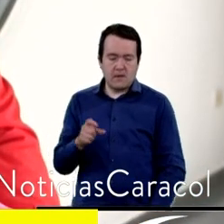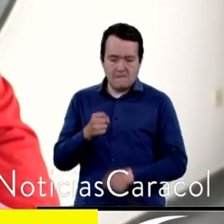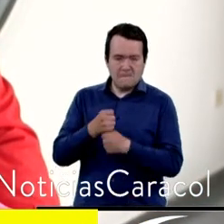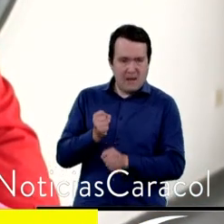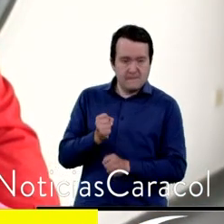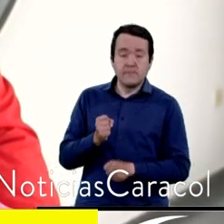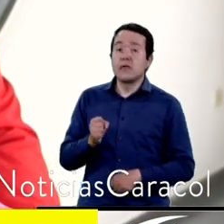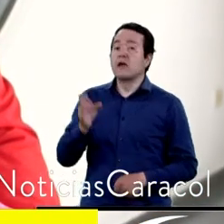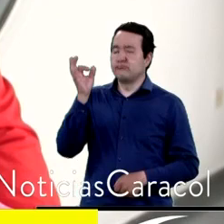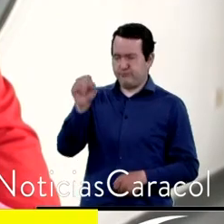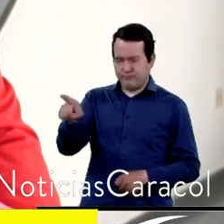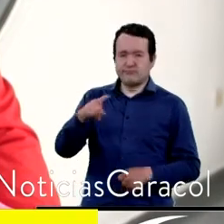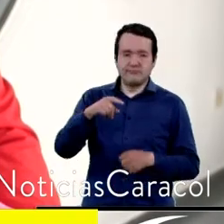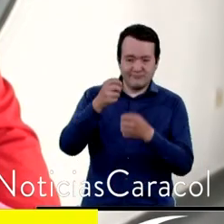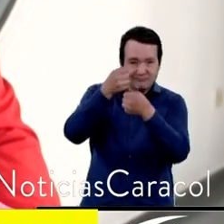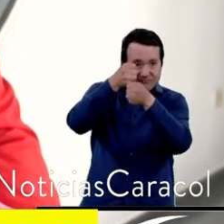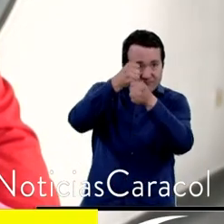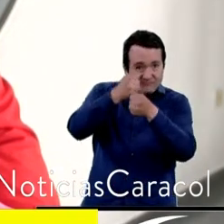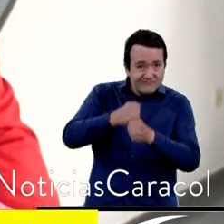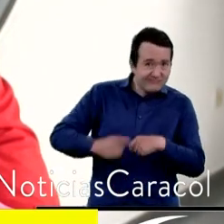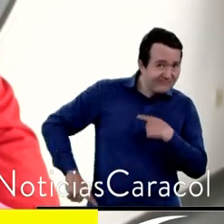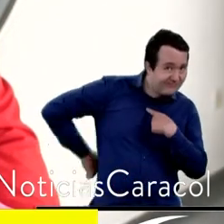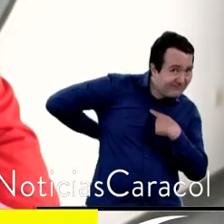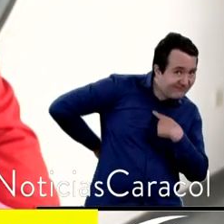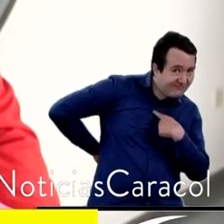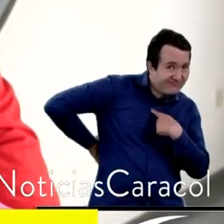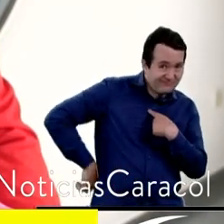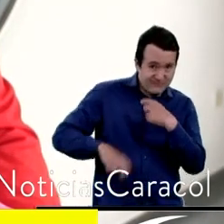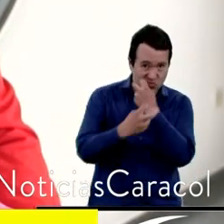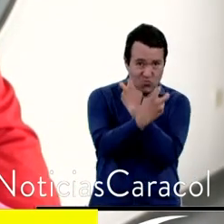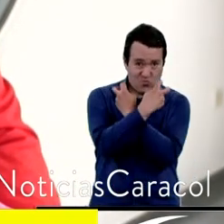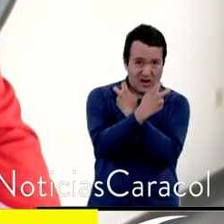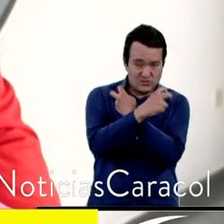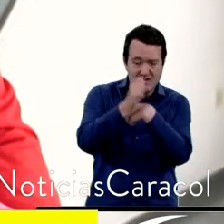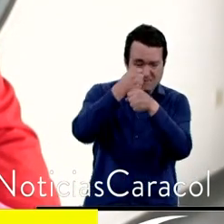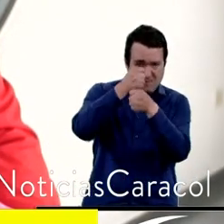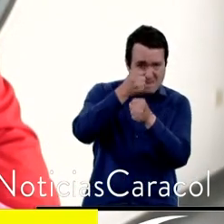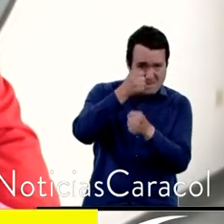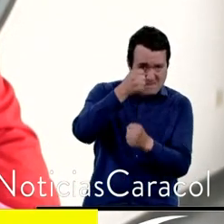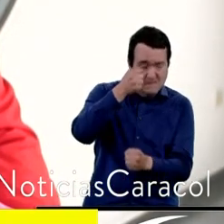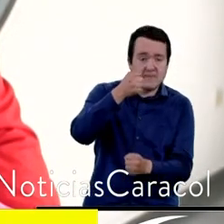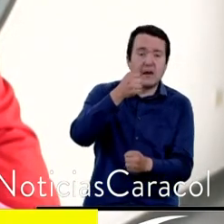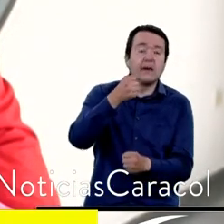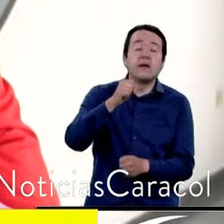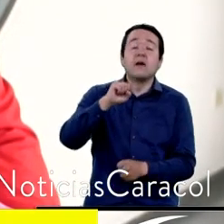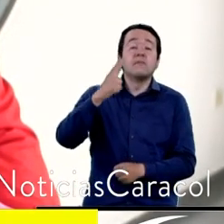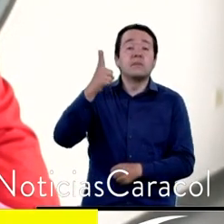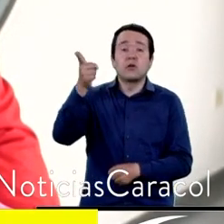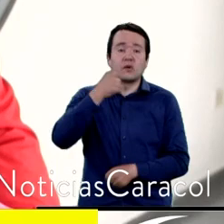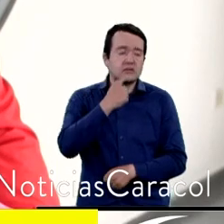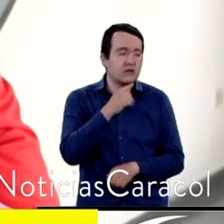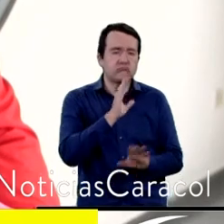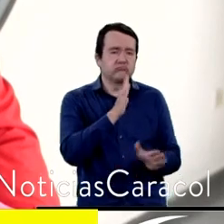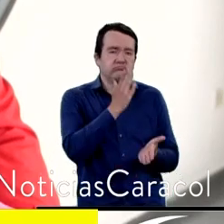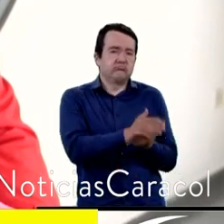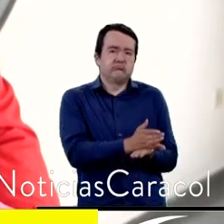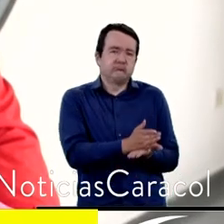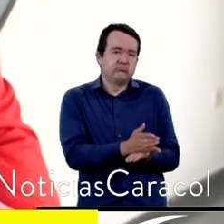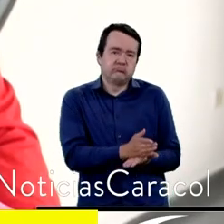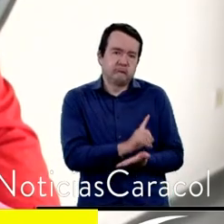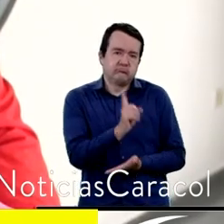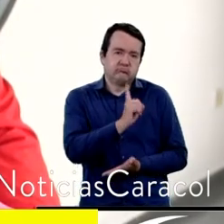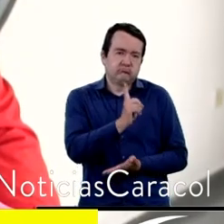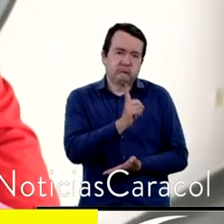demasiado grande, que pues lo primero que nos decían era que pues lo mejor era interrumpir. Que pues no